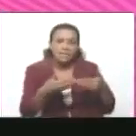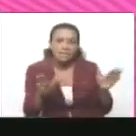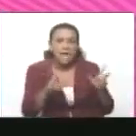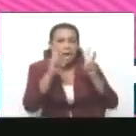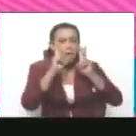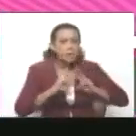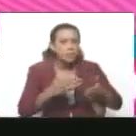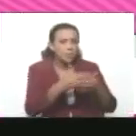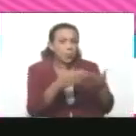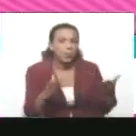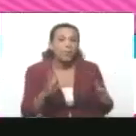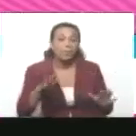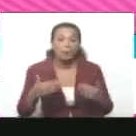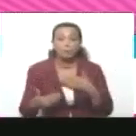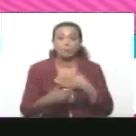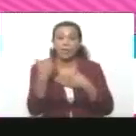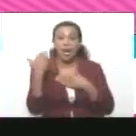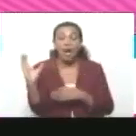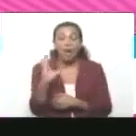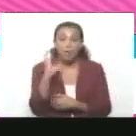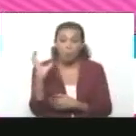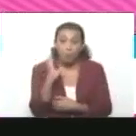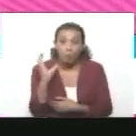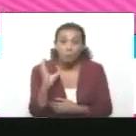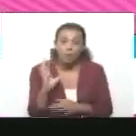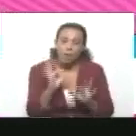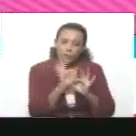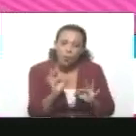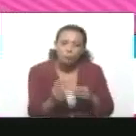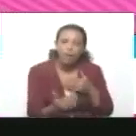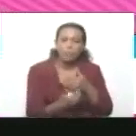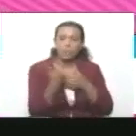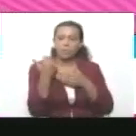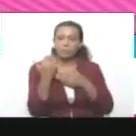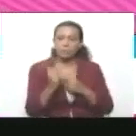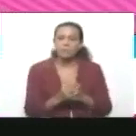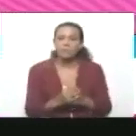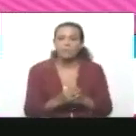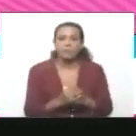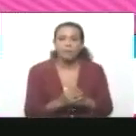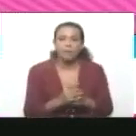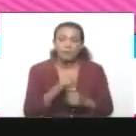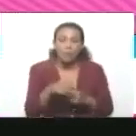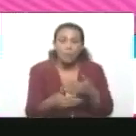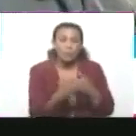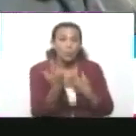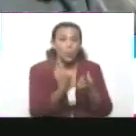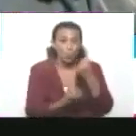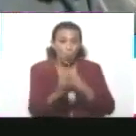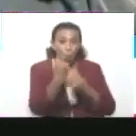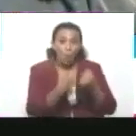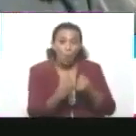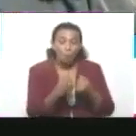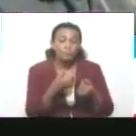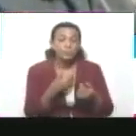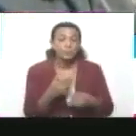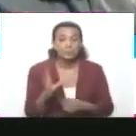han afectado también a Colombia de diversas maneras, que han afectado a la economía binacional.